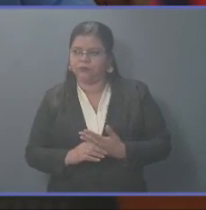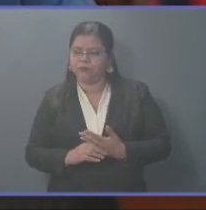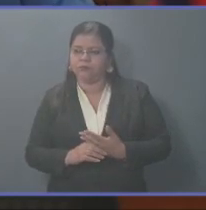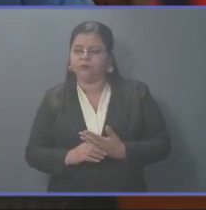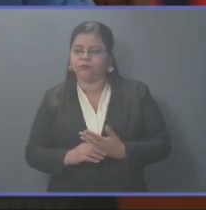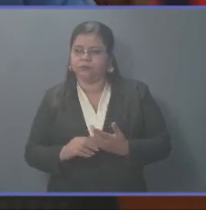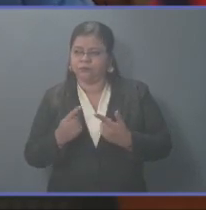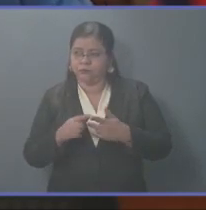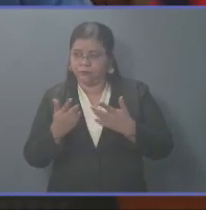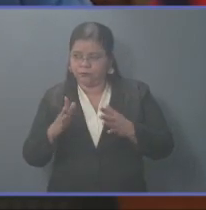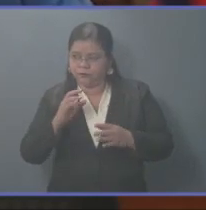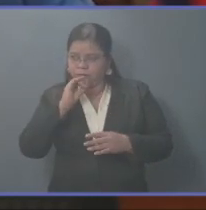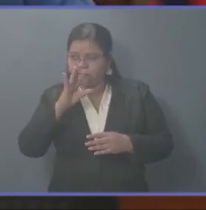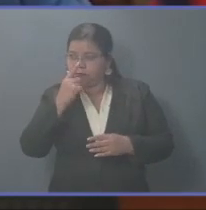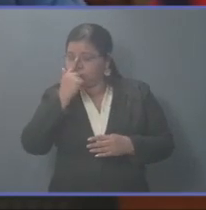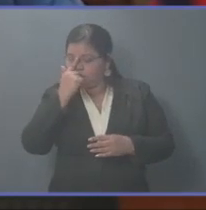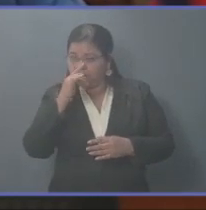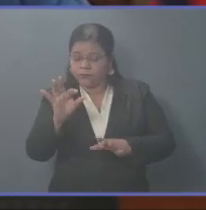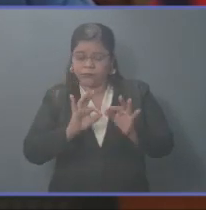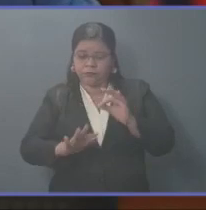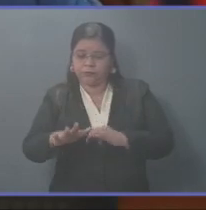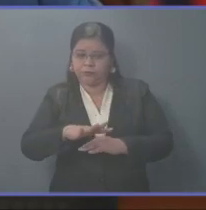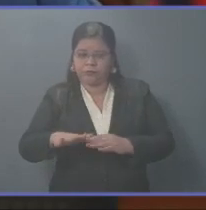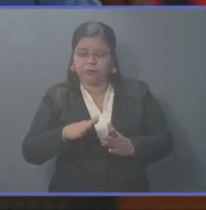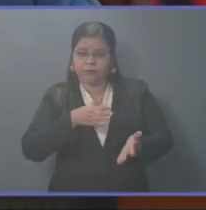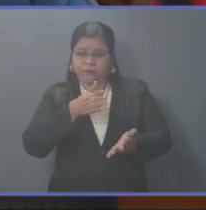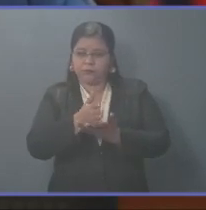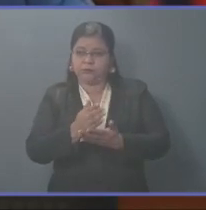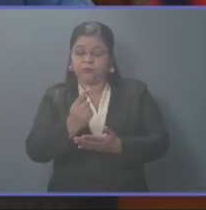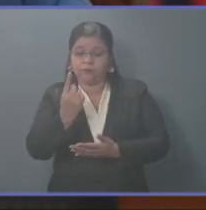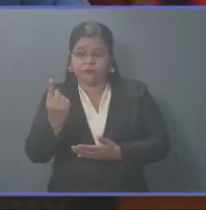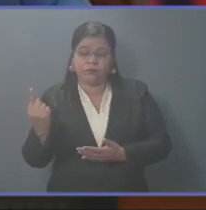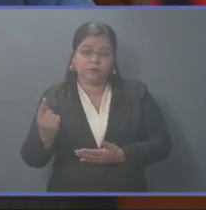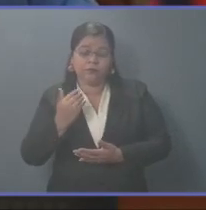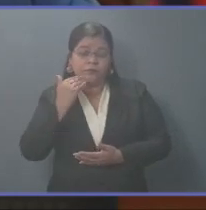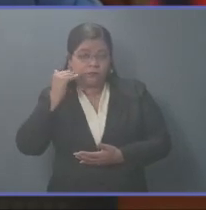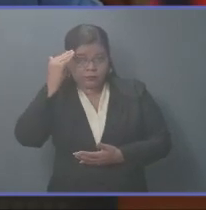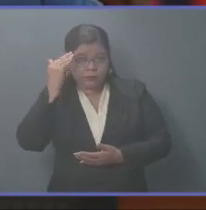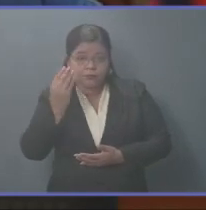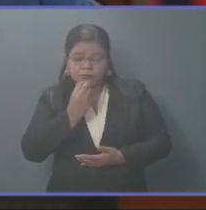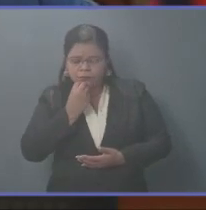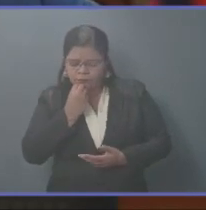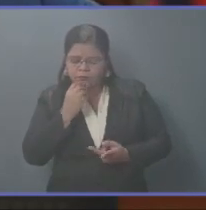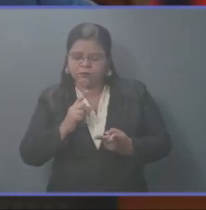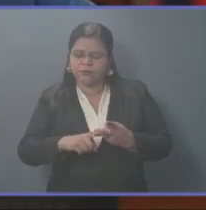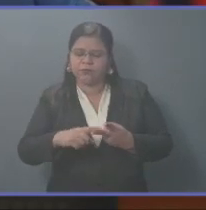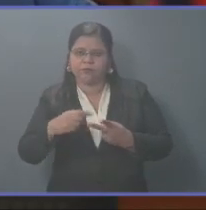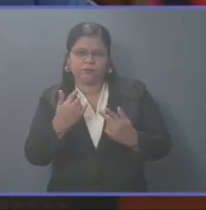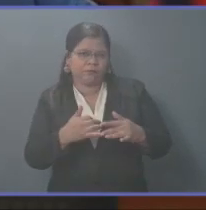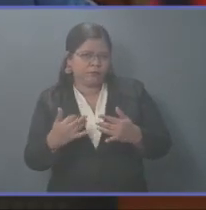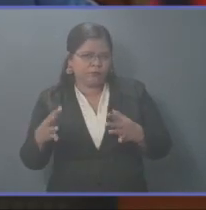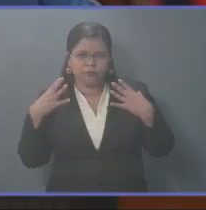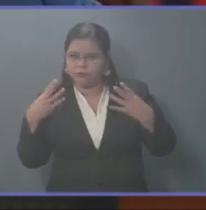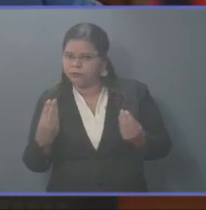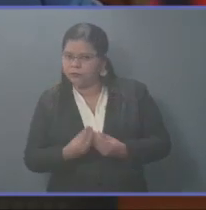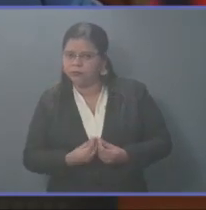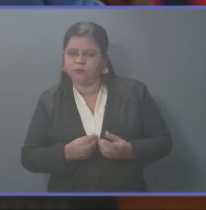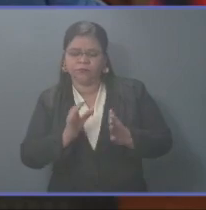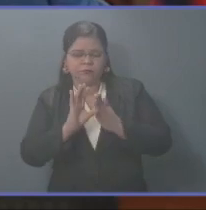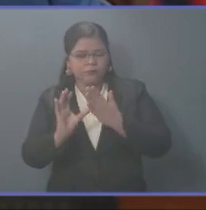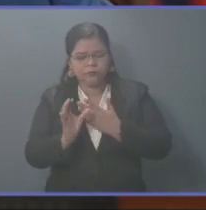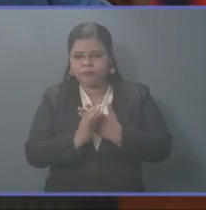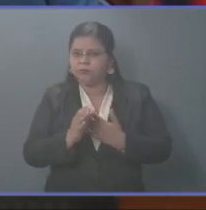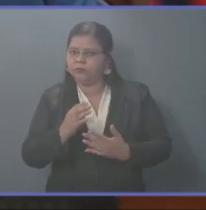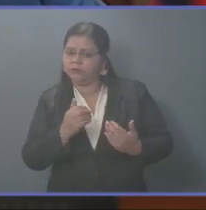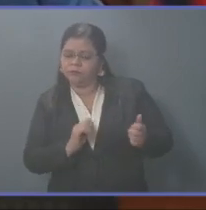que aquellos lugares que asisten nuestros adultos mayores, eventos sociales, culturales, deportivos,